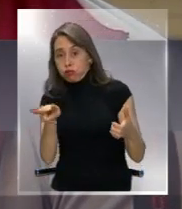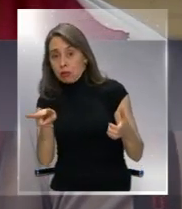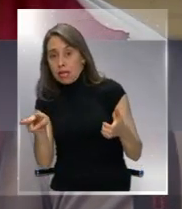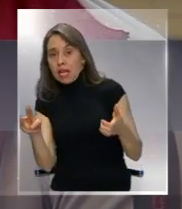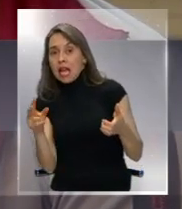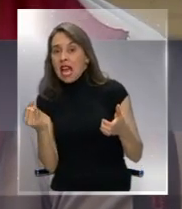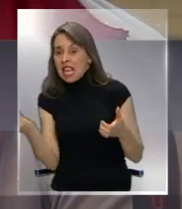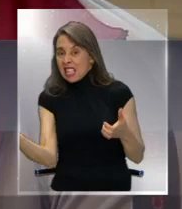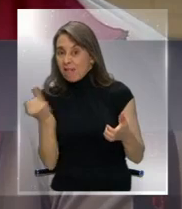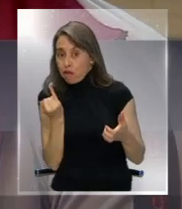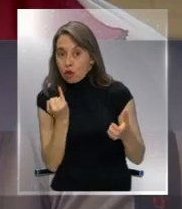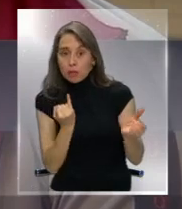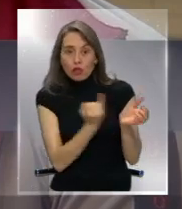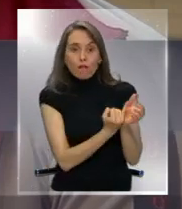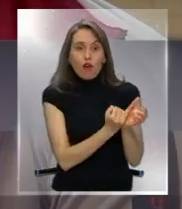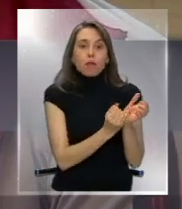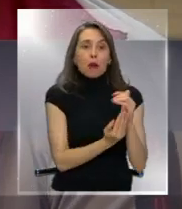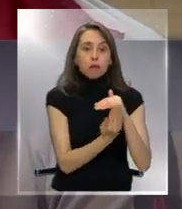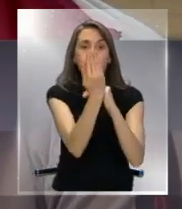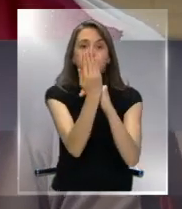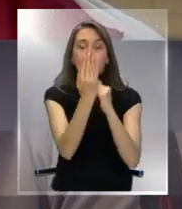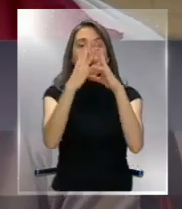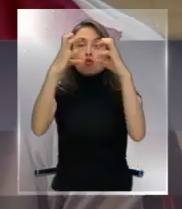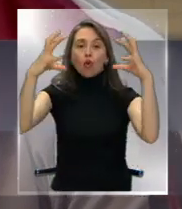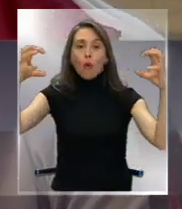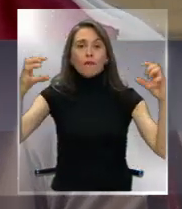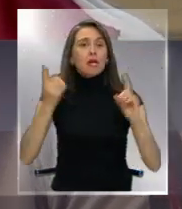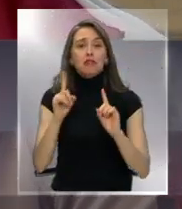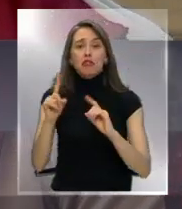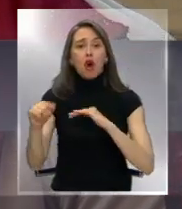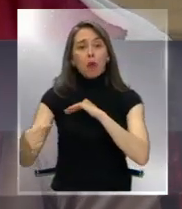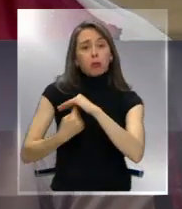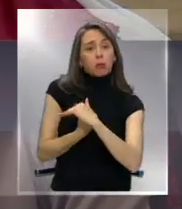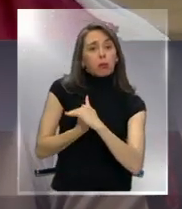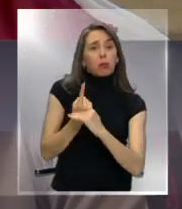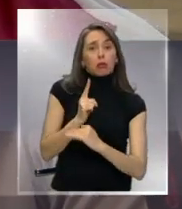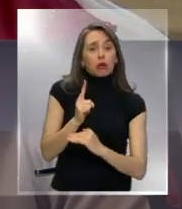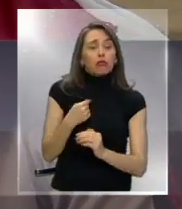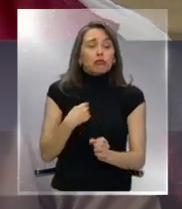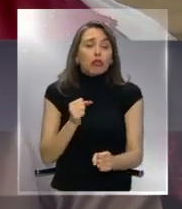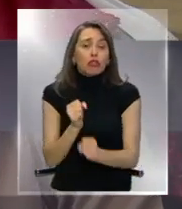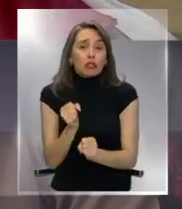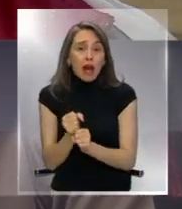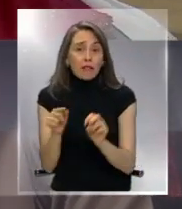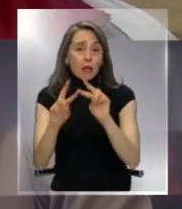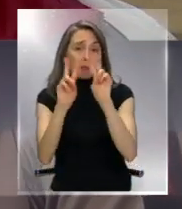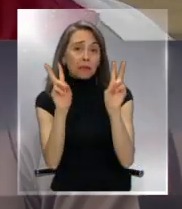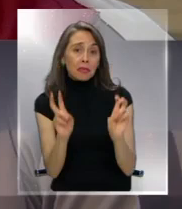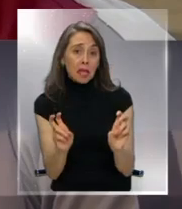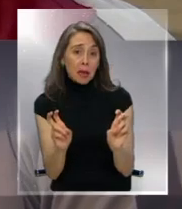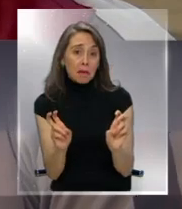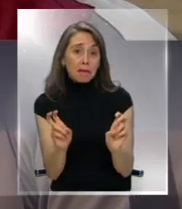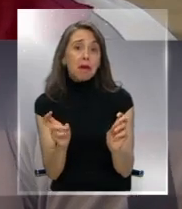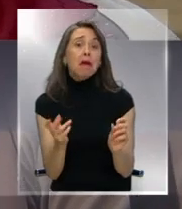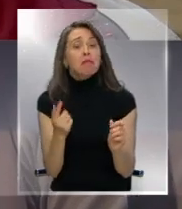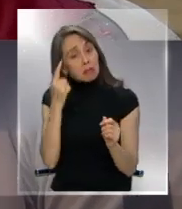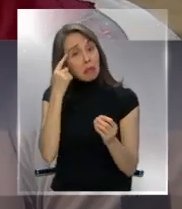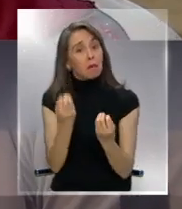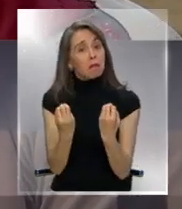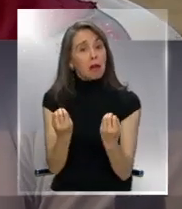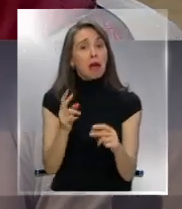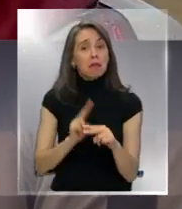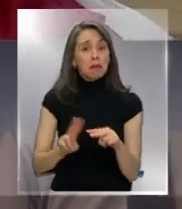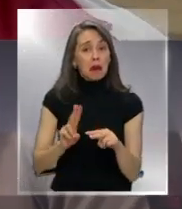bueno? La verdad yo no siento que sea una invasión porque si yo estoy trabajando en esto es como que está bien que lo